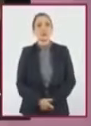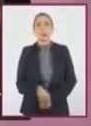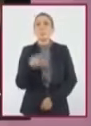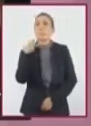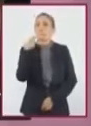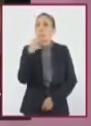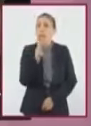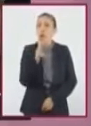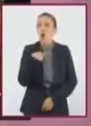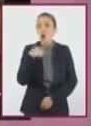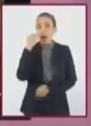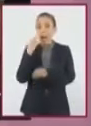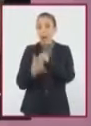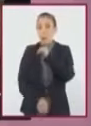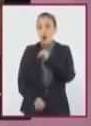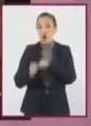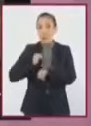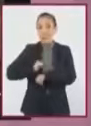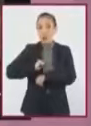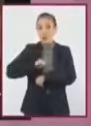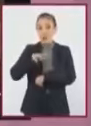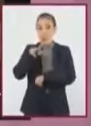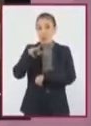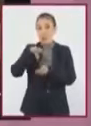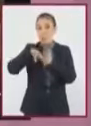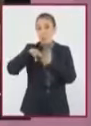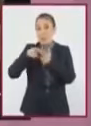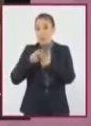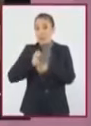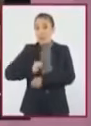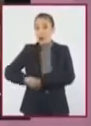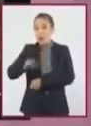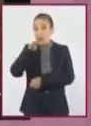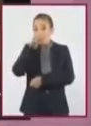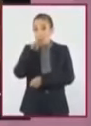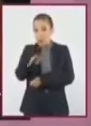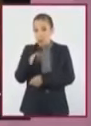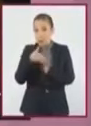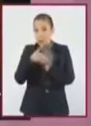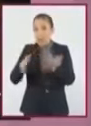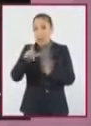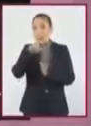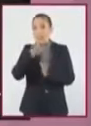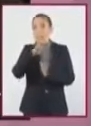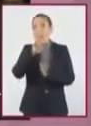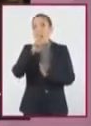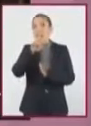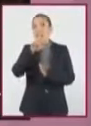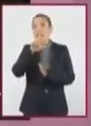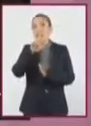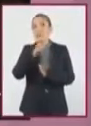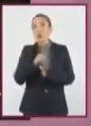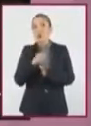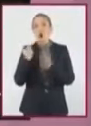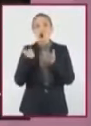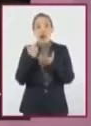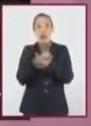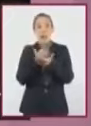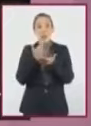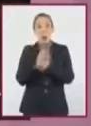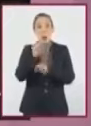Sin embargo, desde finales del siglo XVIII y principios del XIX, el liberalismo económico fue ganando